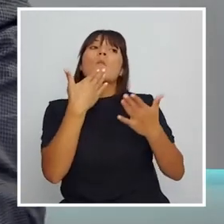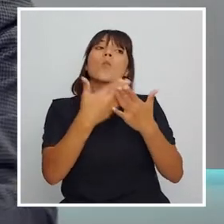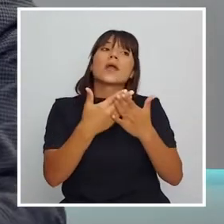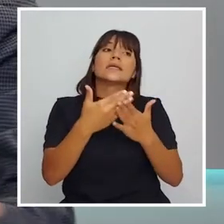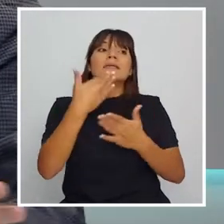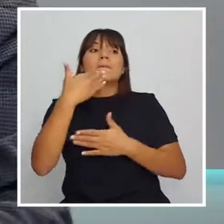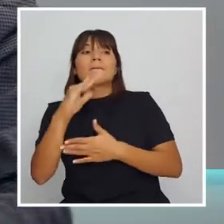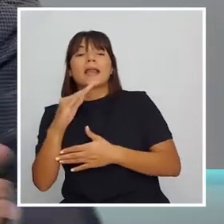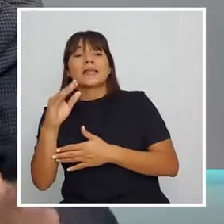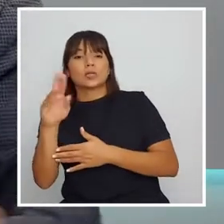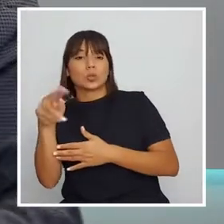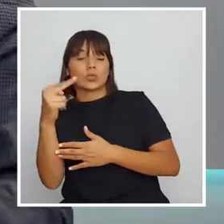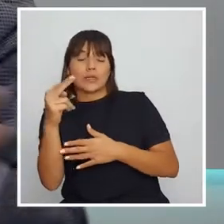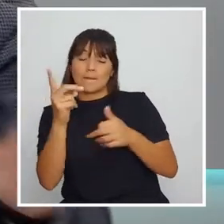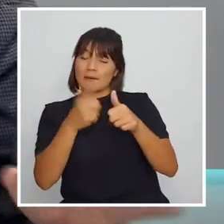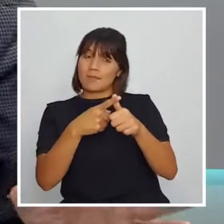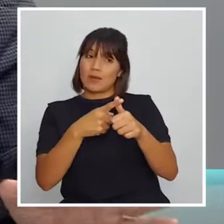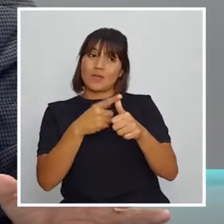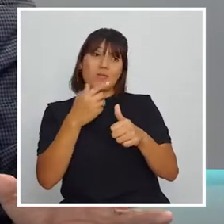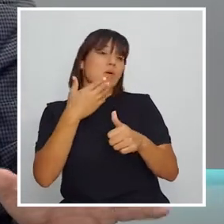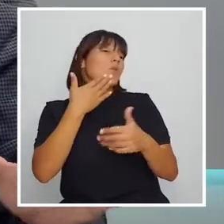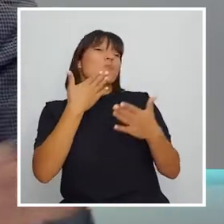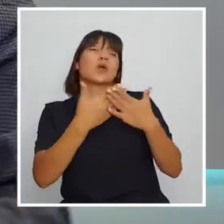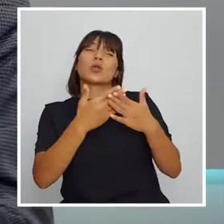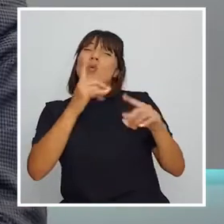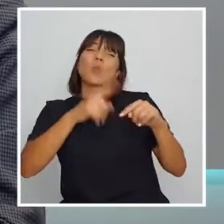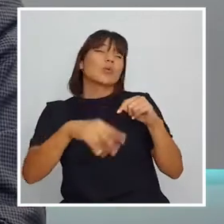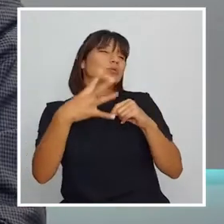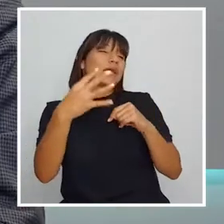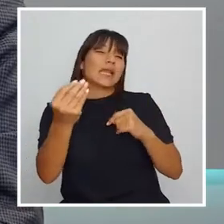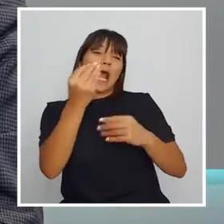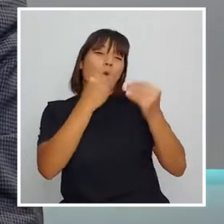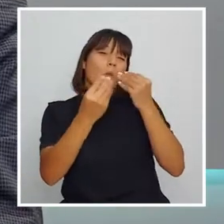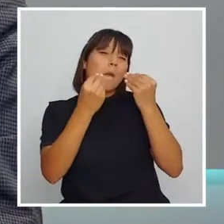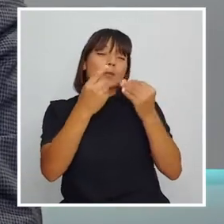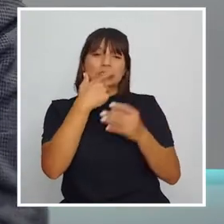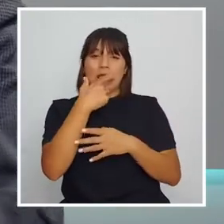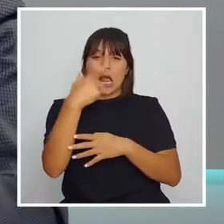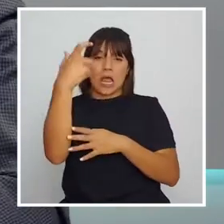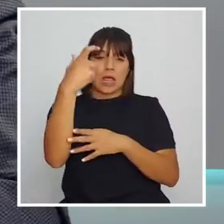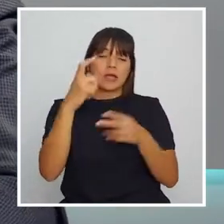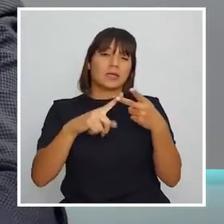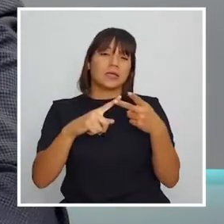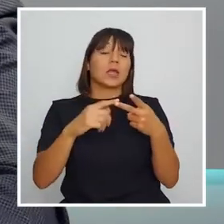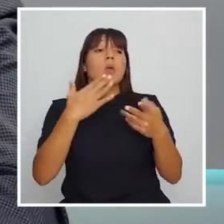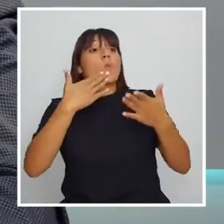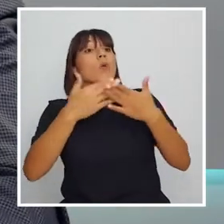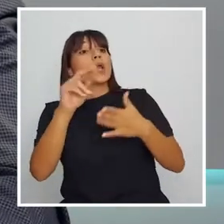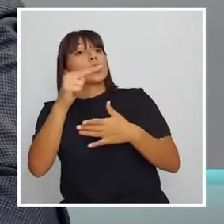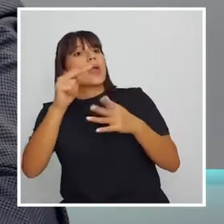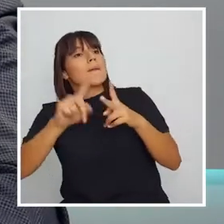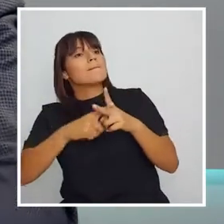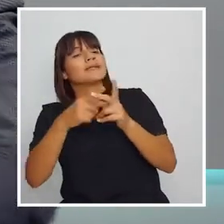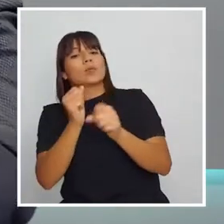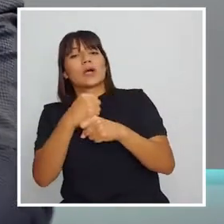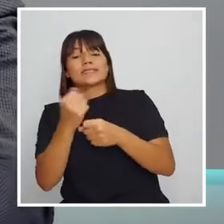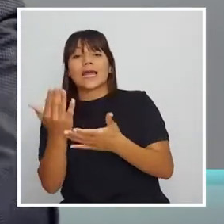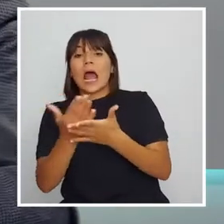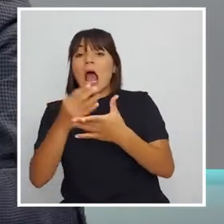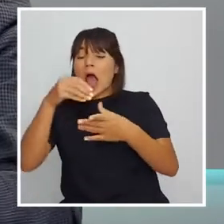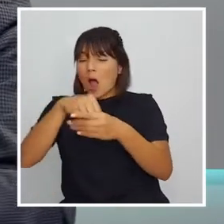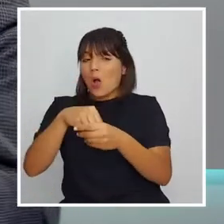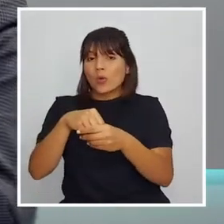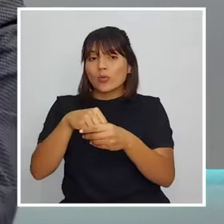es que no vamos a poder salir a comer pizza tan frecuentemente como queríamos. La buena es que vamos a comenzar a hacer un